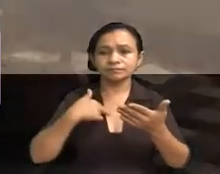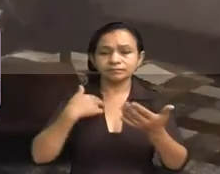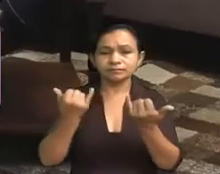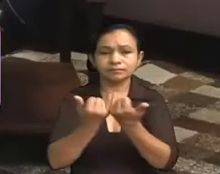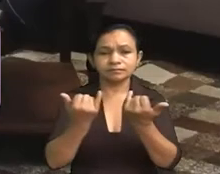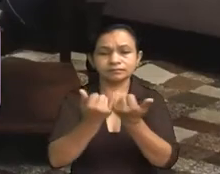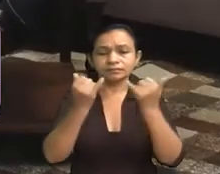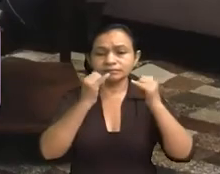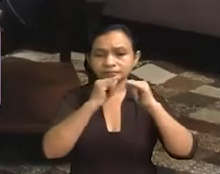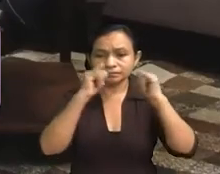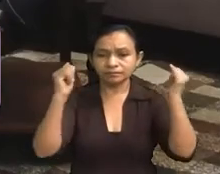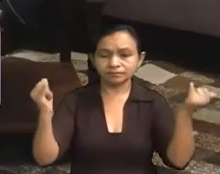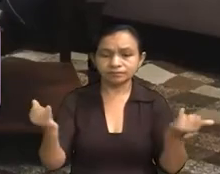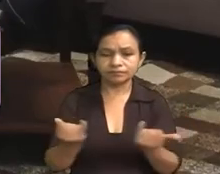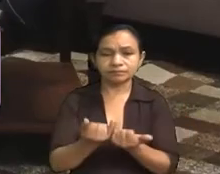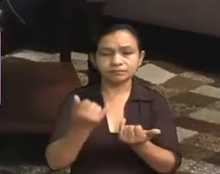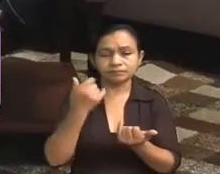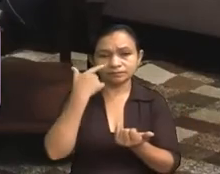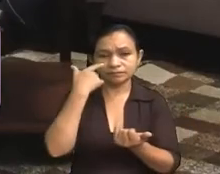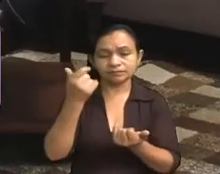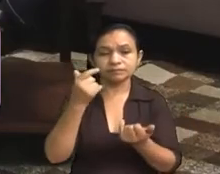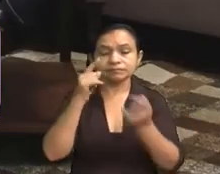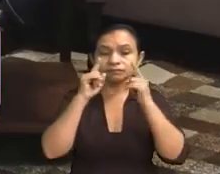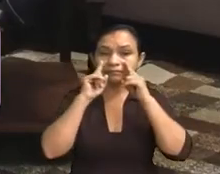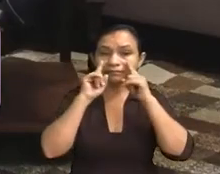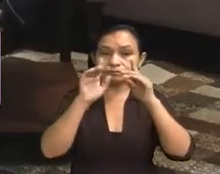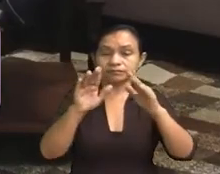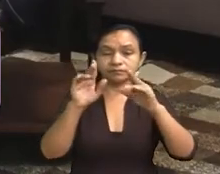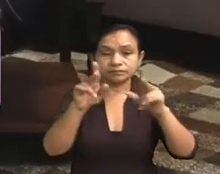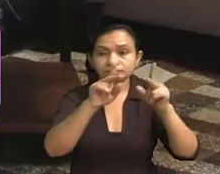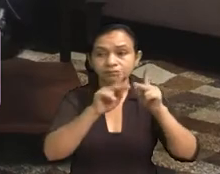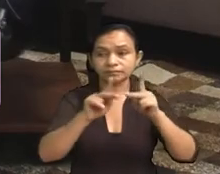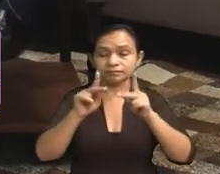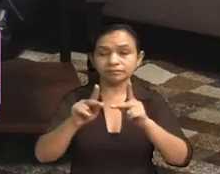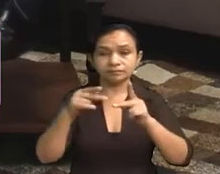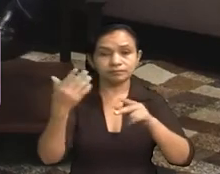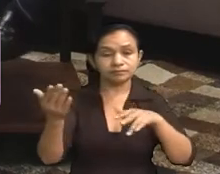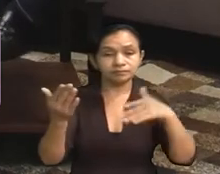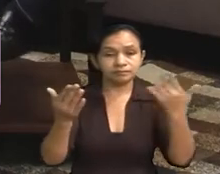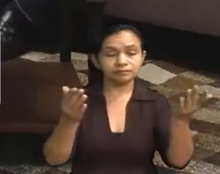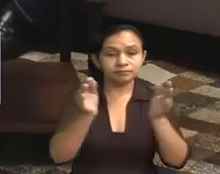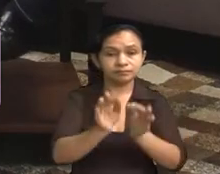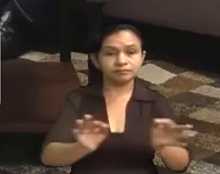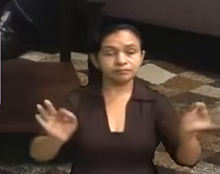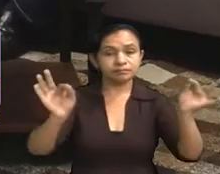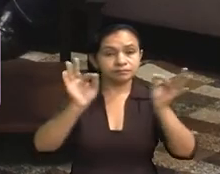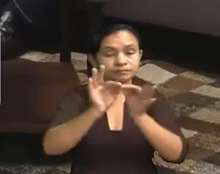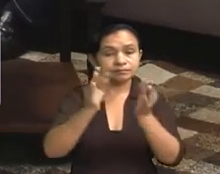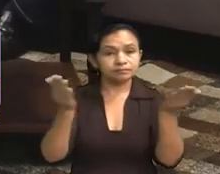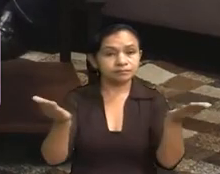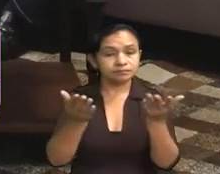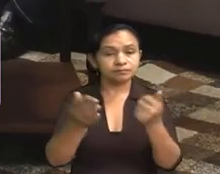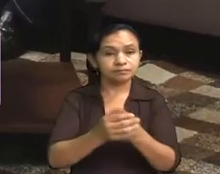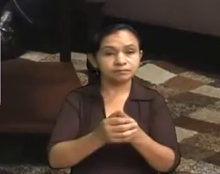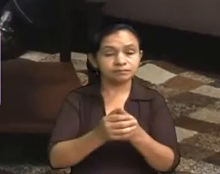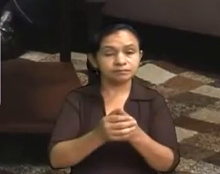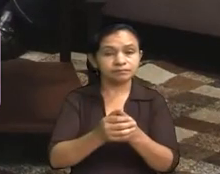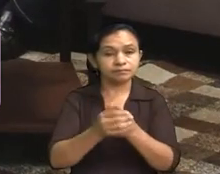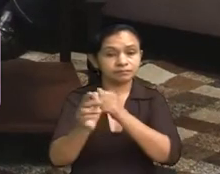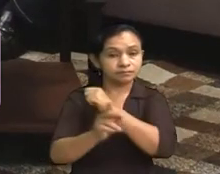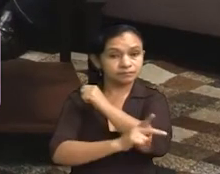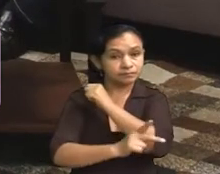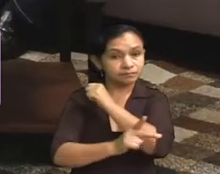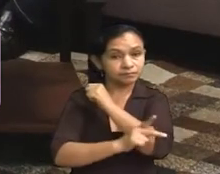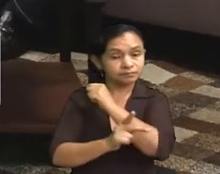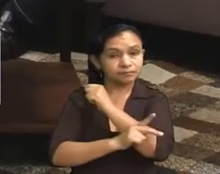comunidad internacional lo reconoce, la seguridad ciudadana. ¿Cuán importante es este factor y dentro de esa dinámica? Porque vaya, un país convulso,